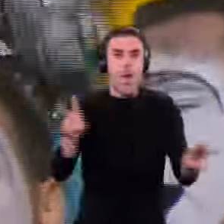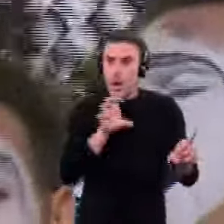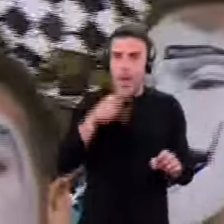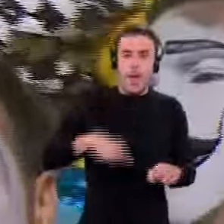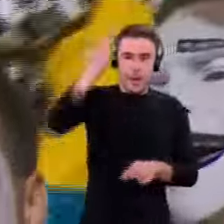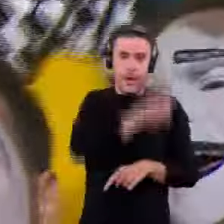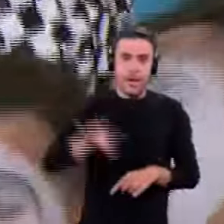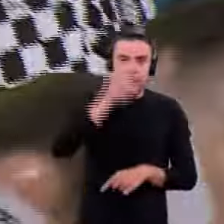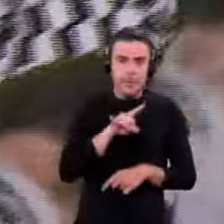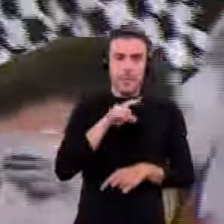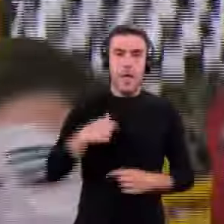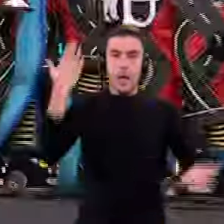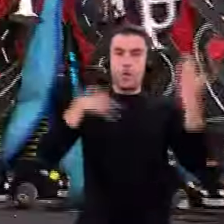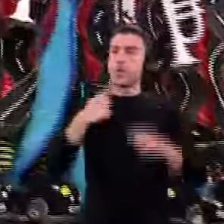dice